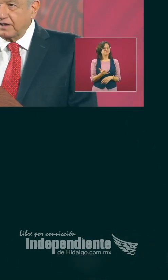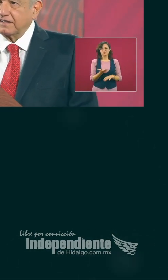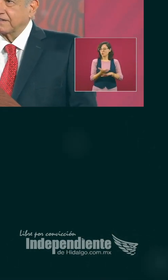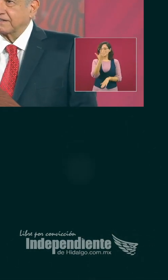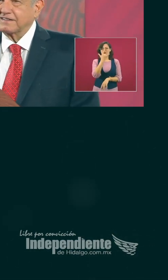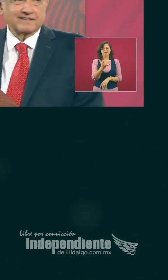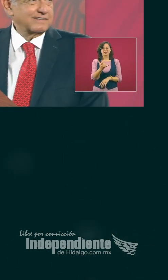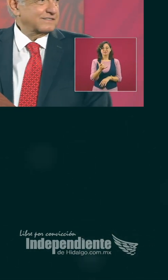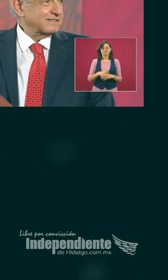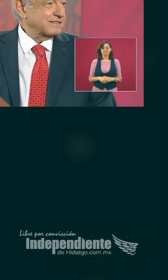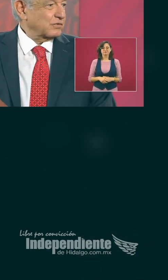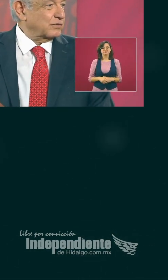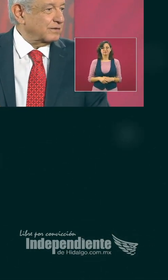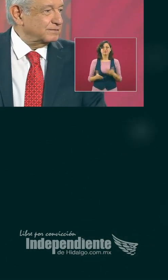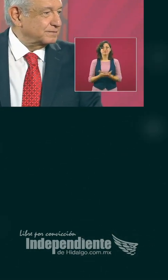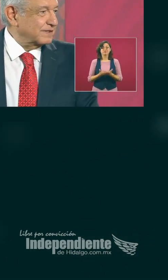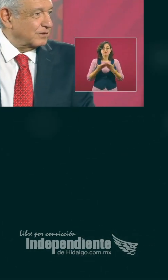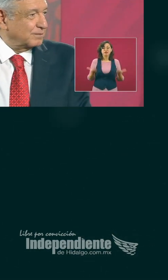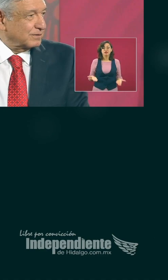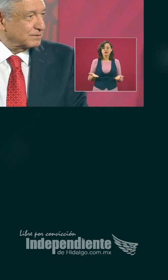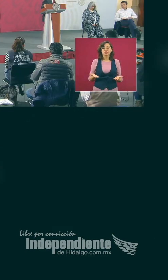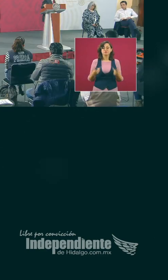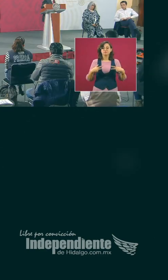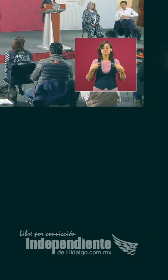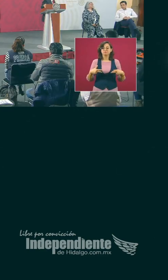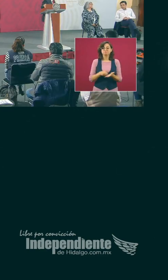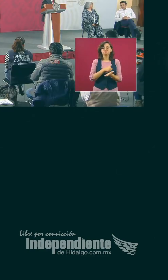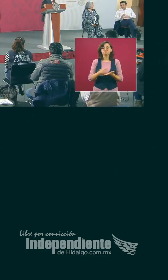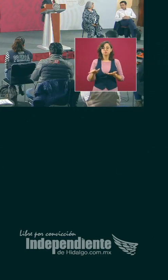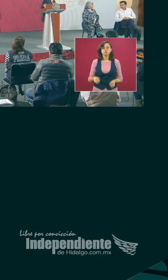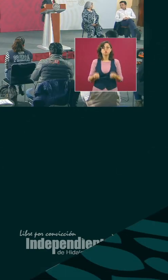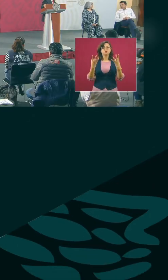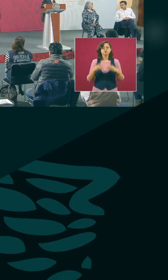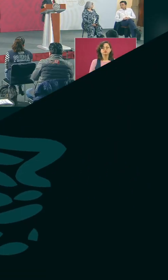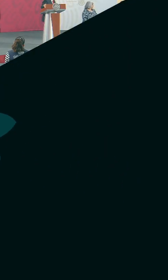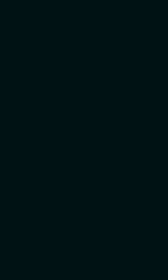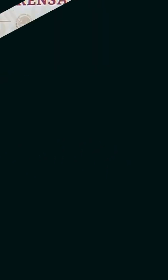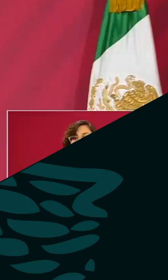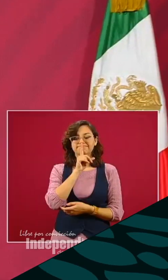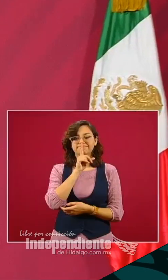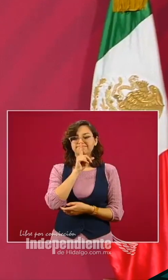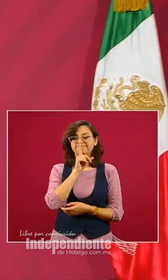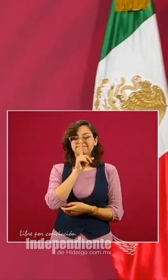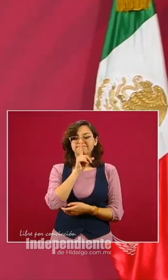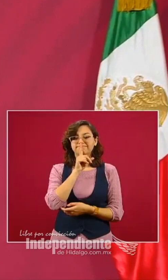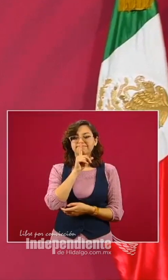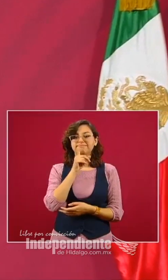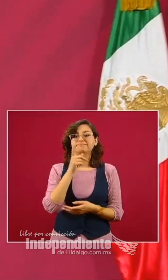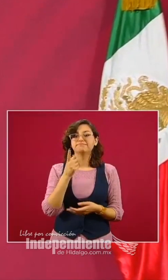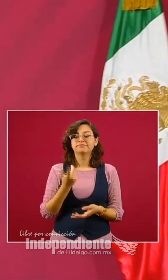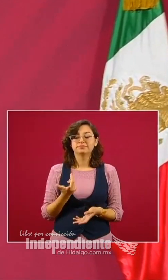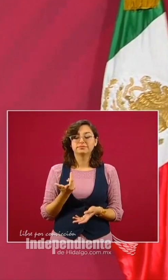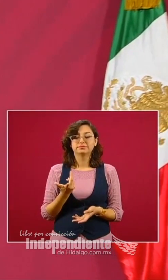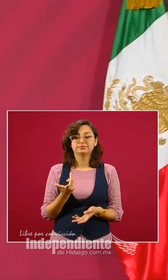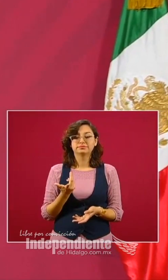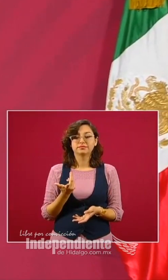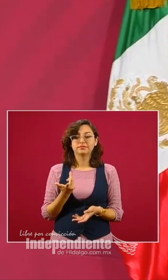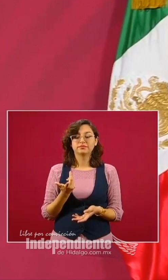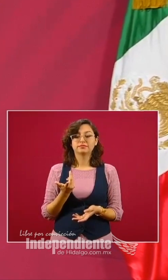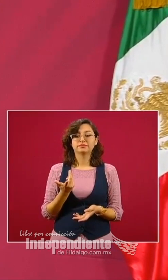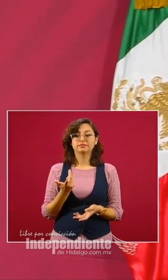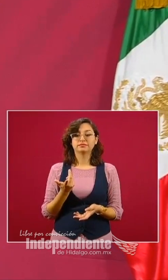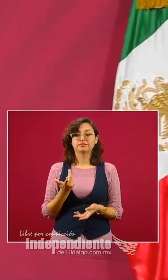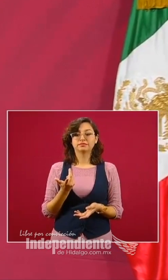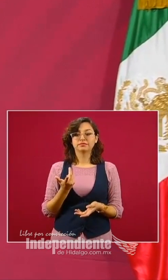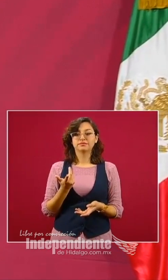mencionó que 500 mil personas se han quedado sin empleo durante la pandemia. Es que con el